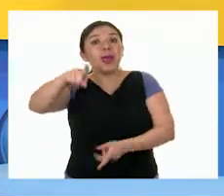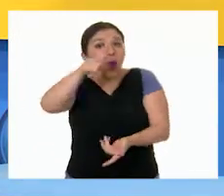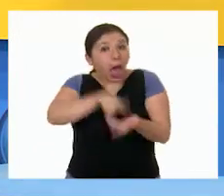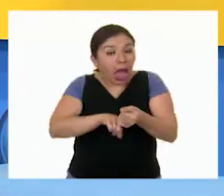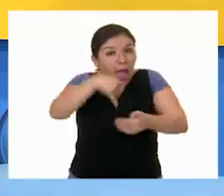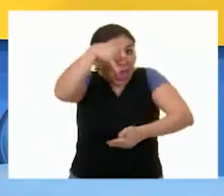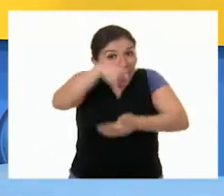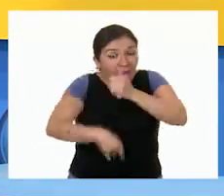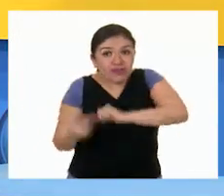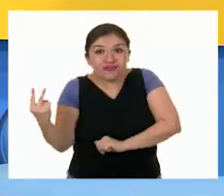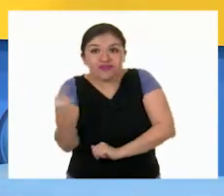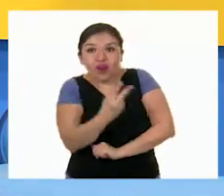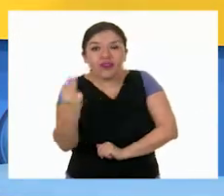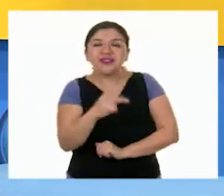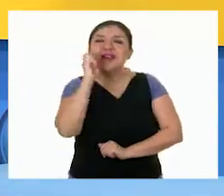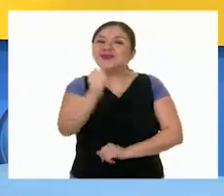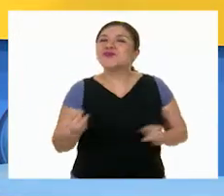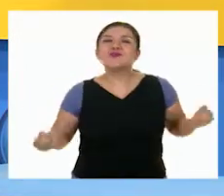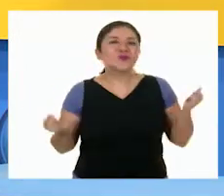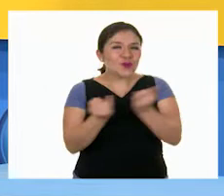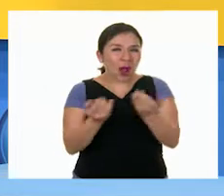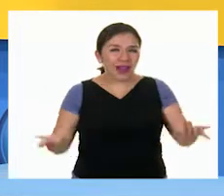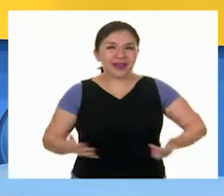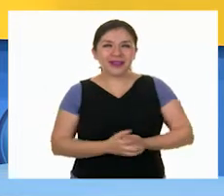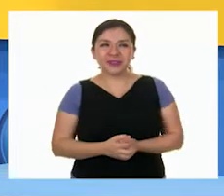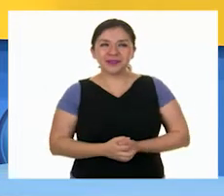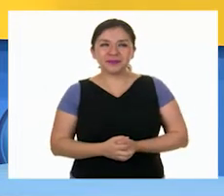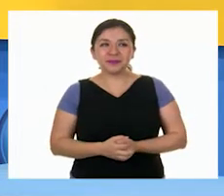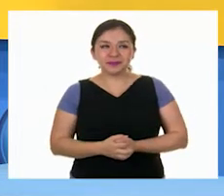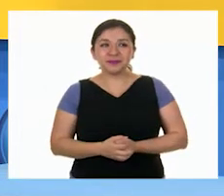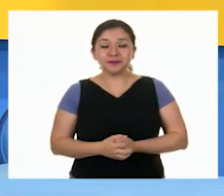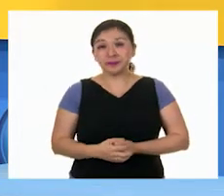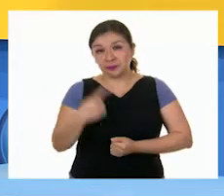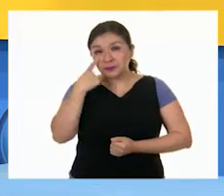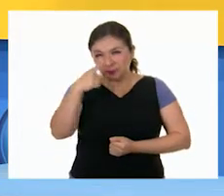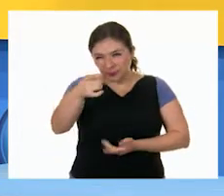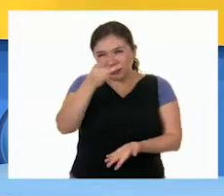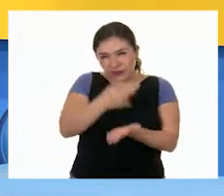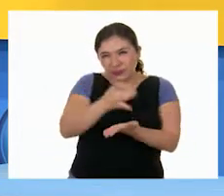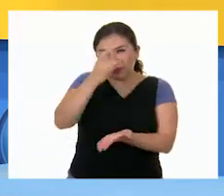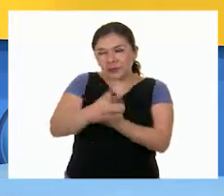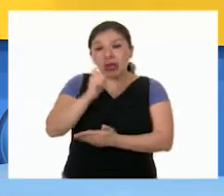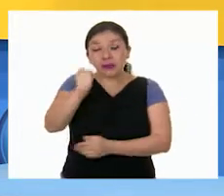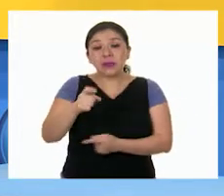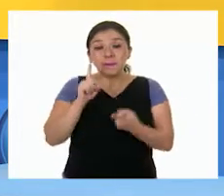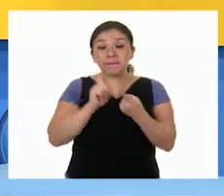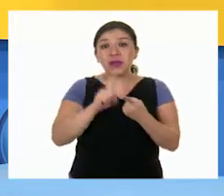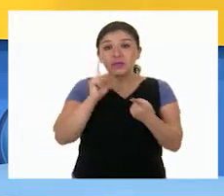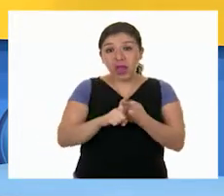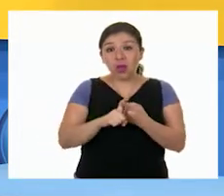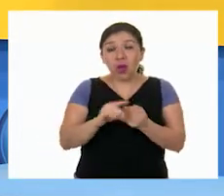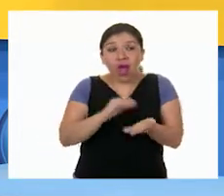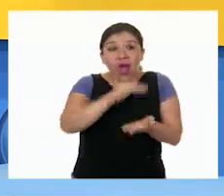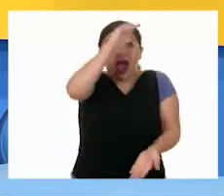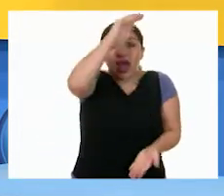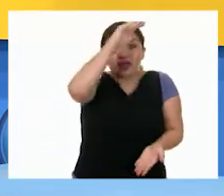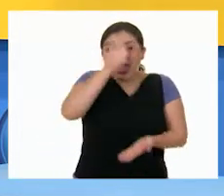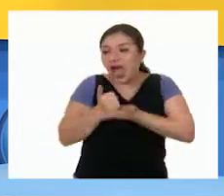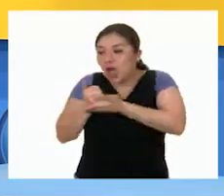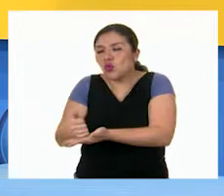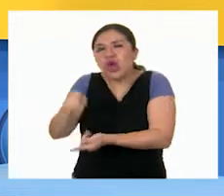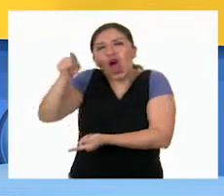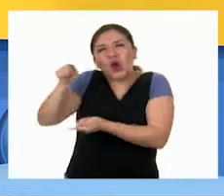contenido, en el fondo, son iguales. El punto, si se dan cuenta, es que primero el grande salva al